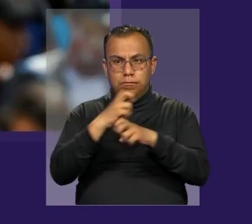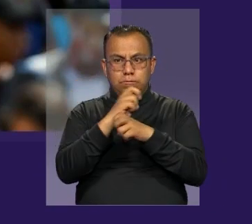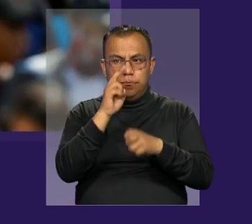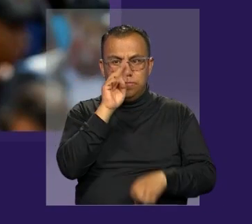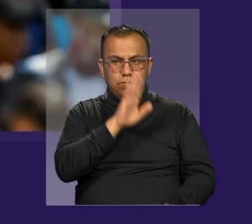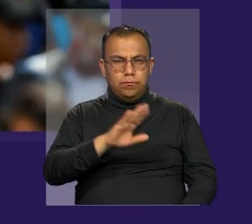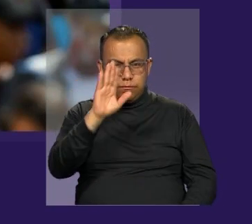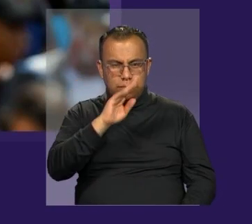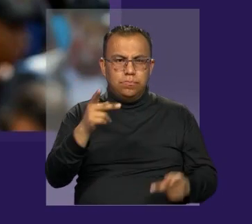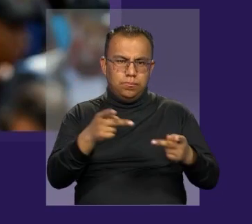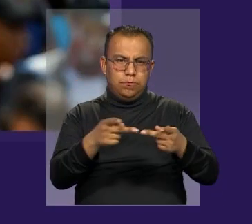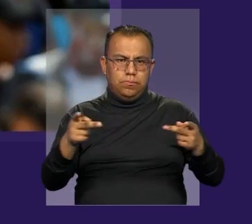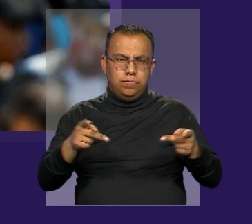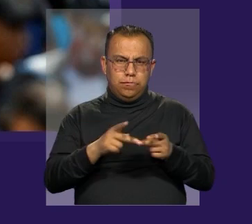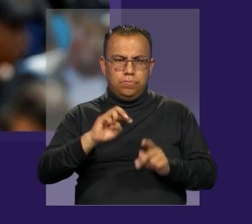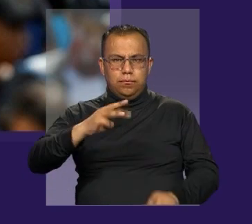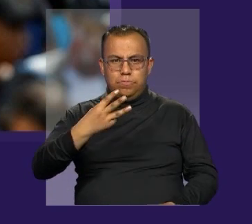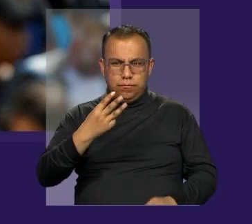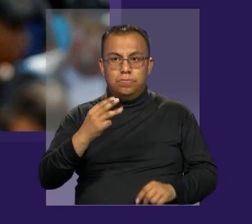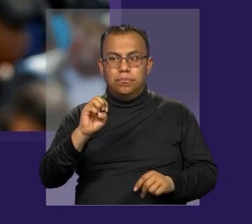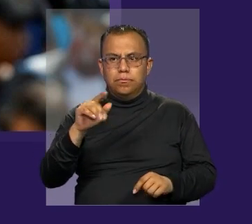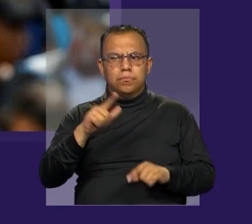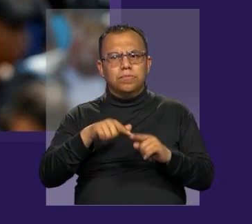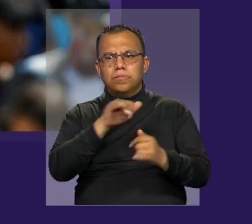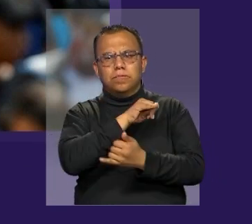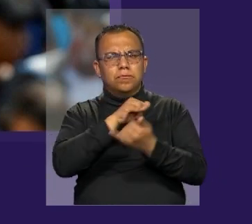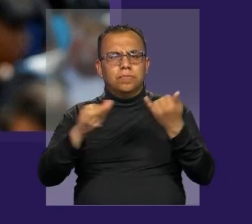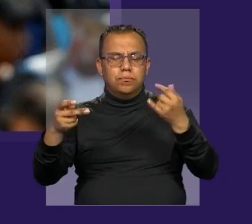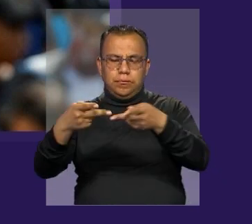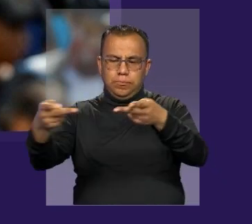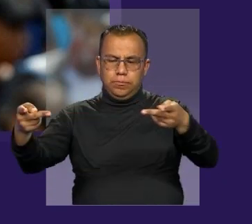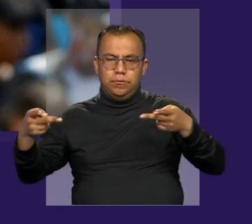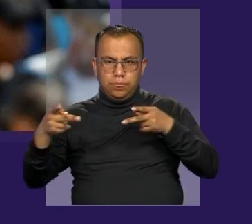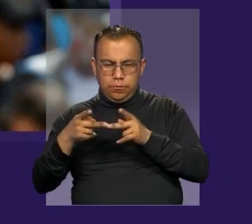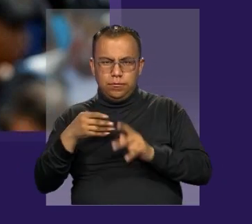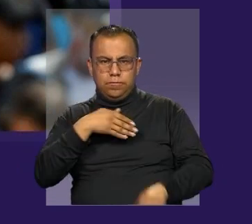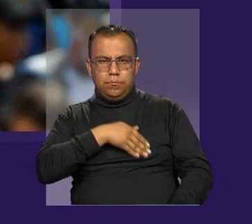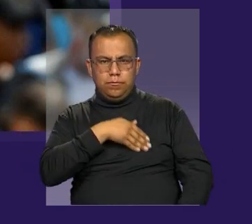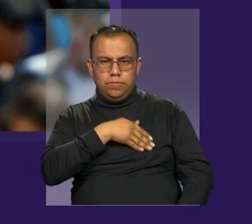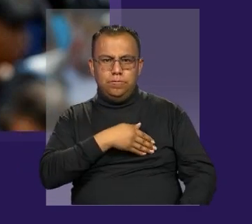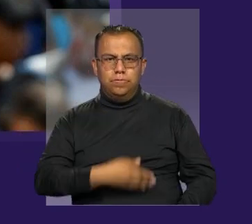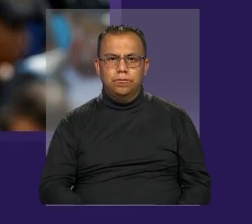Nacional y el Parque Tercer Milenio. El punto final de concentración será la Plaza de Bolívar.